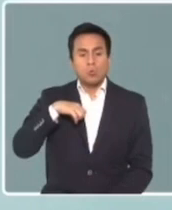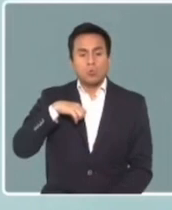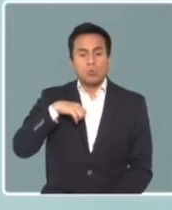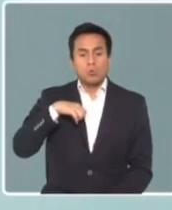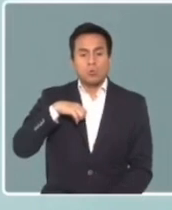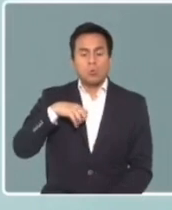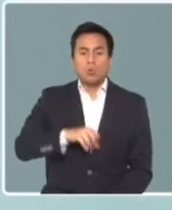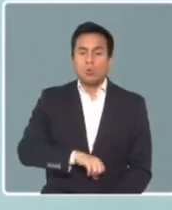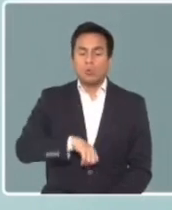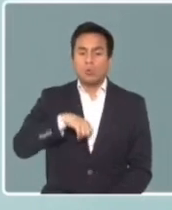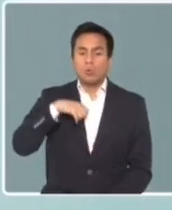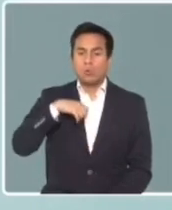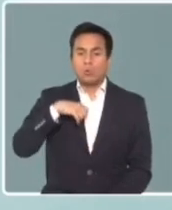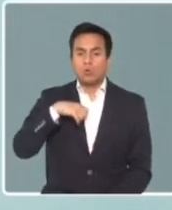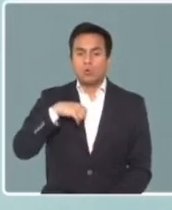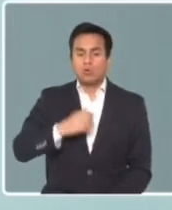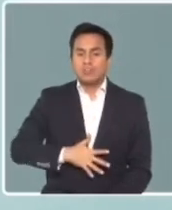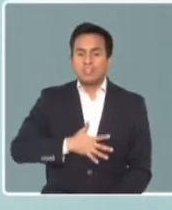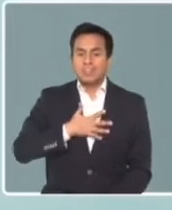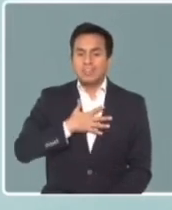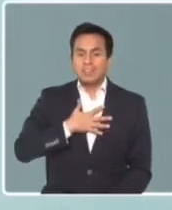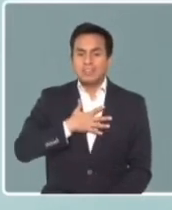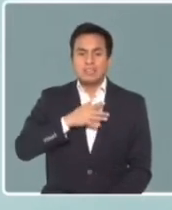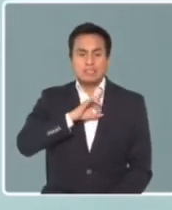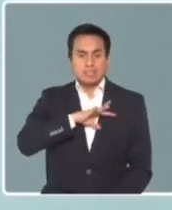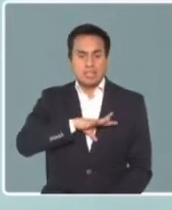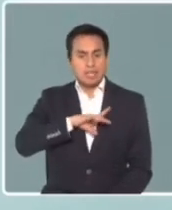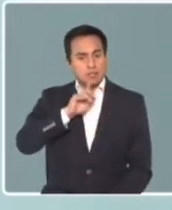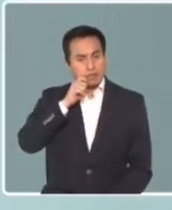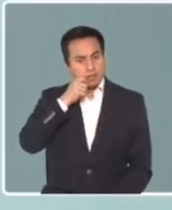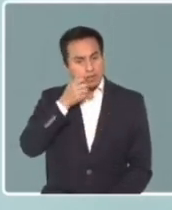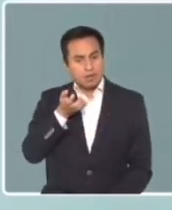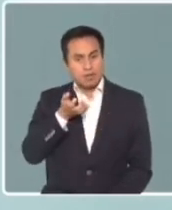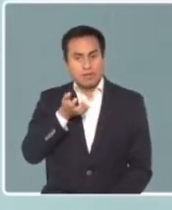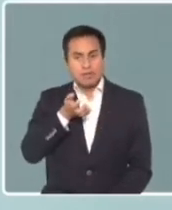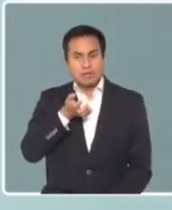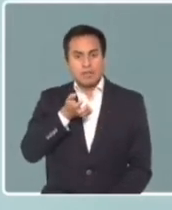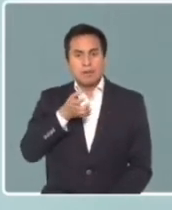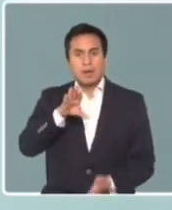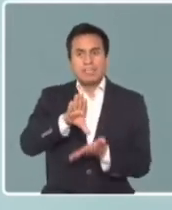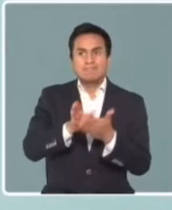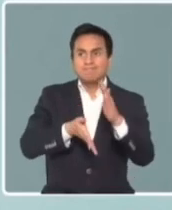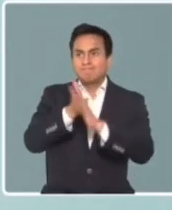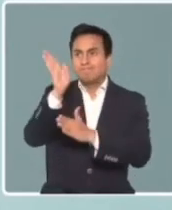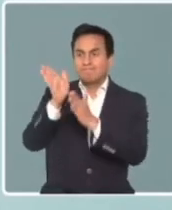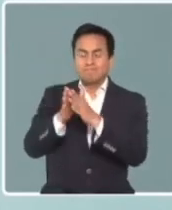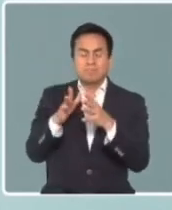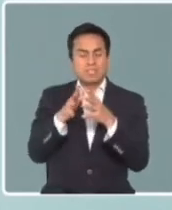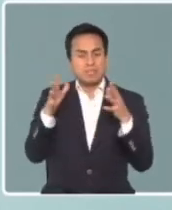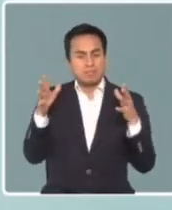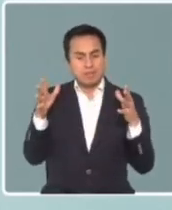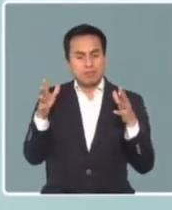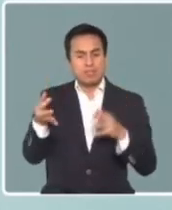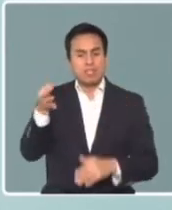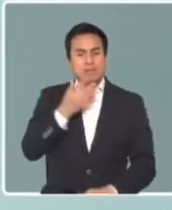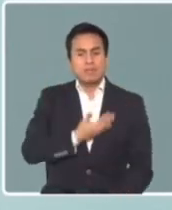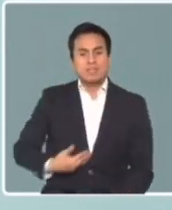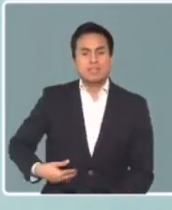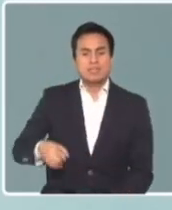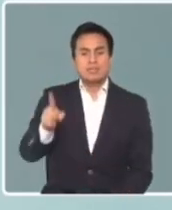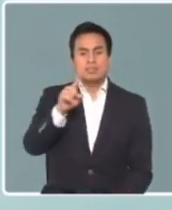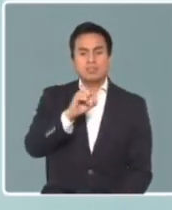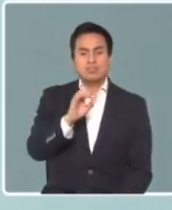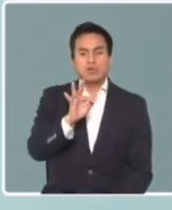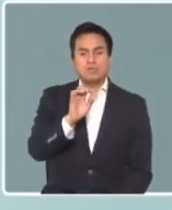El orgullo que uno siente de ser chileno cuando sale de nuestras fronteras es tremendo, lo decía la presidenta de la SOFOFA.